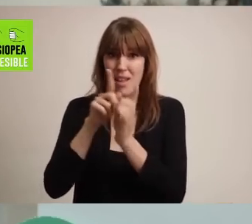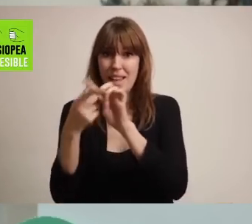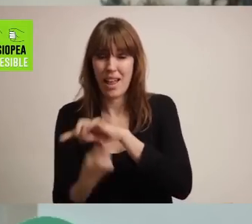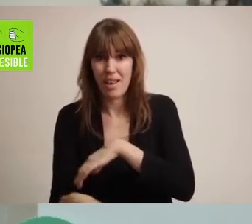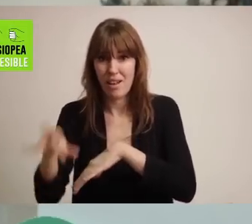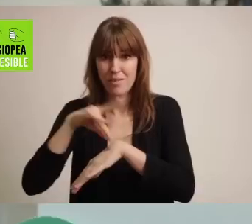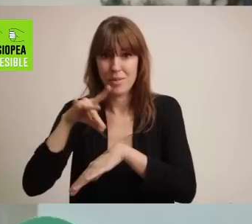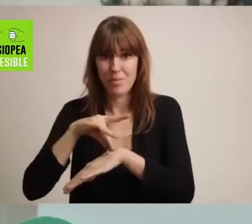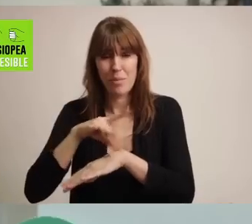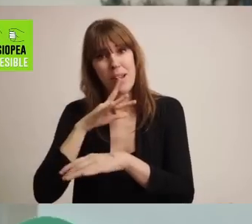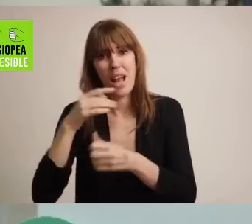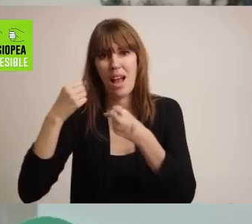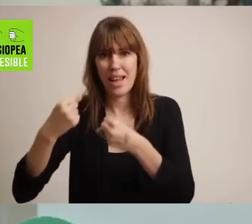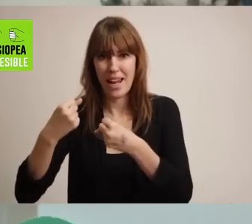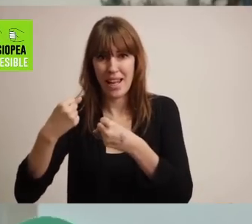campo energético.